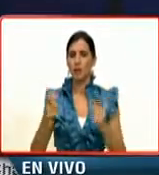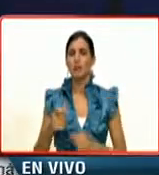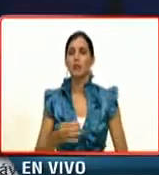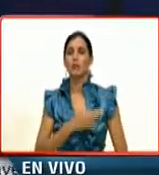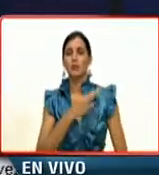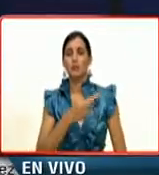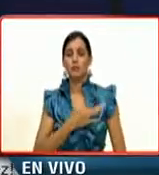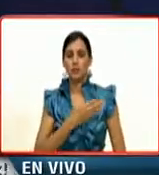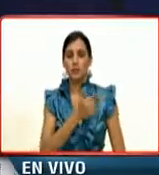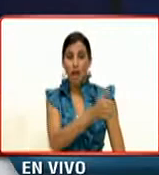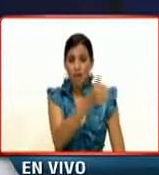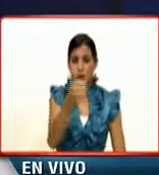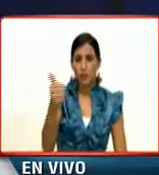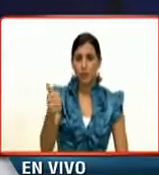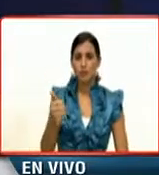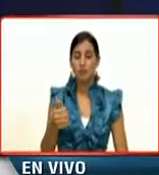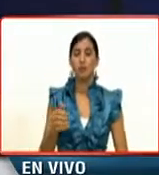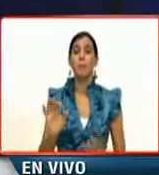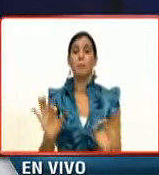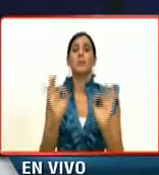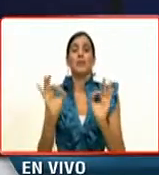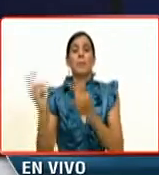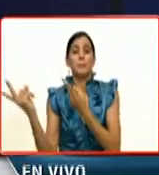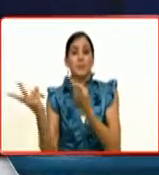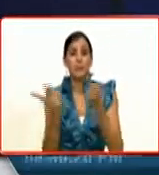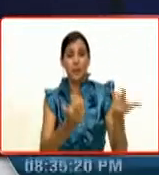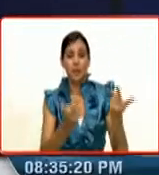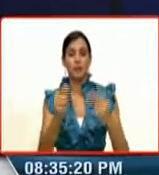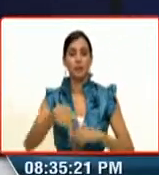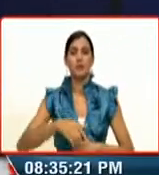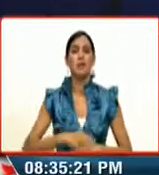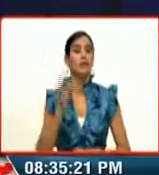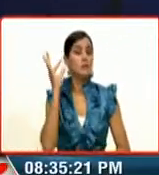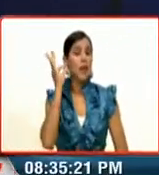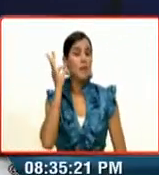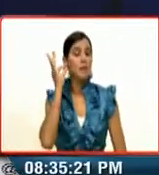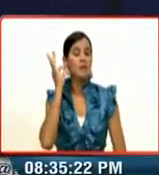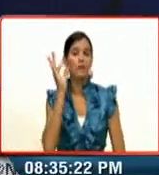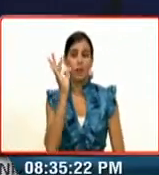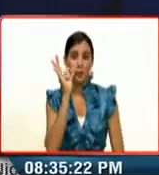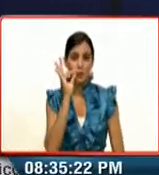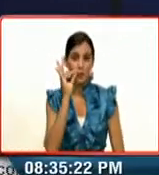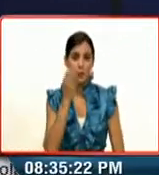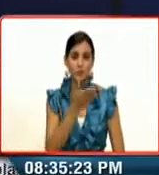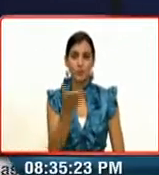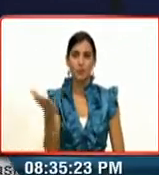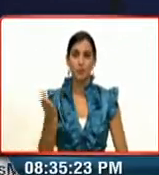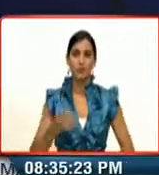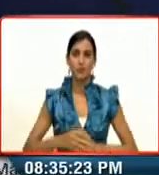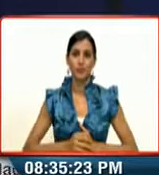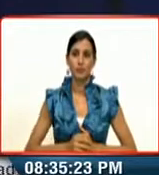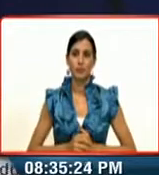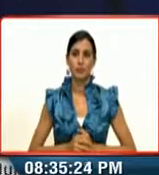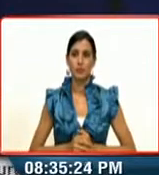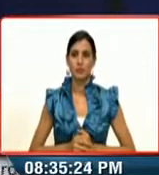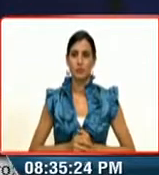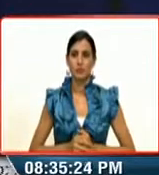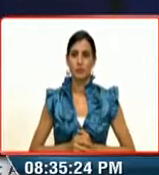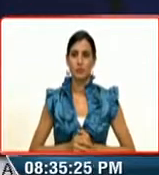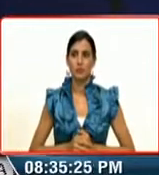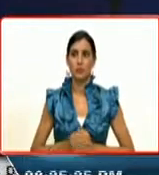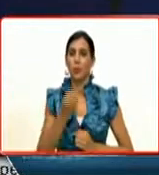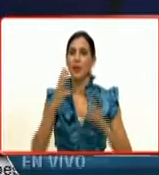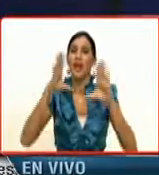Excelencias, distinguidos invitados, damas y caballeros, buenas noches.